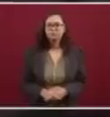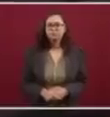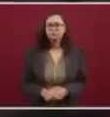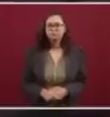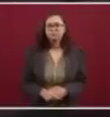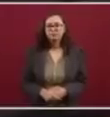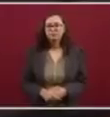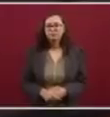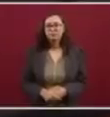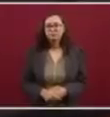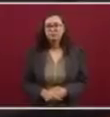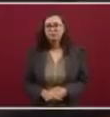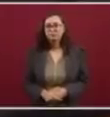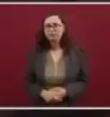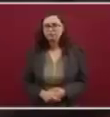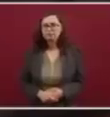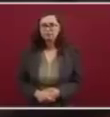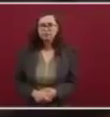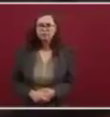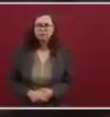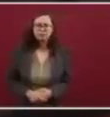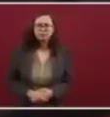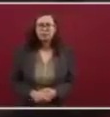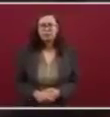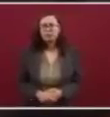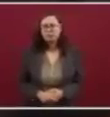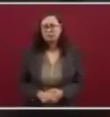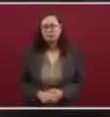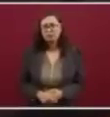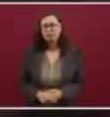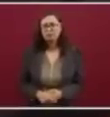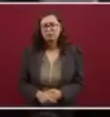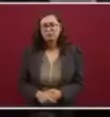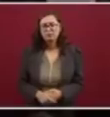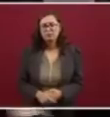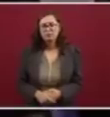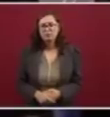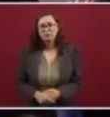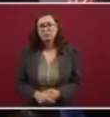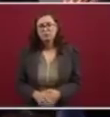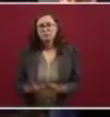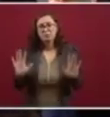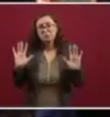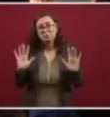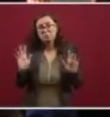sale el nombre del expresidente Peña, tiene que… Lo que salga, lo que salga.